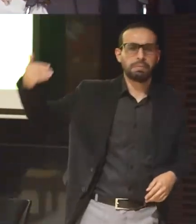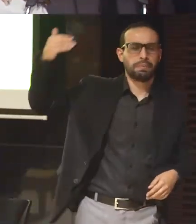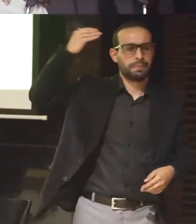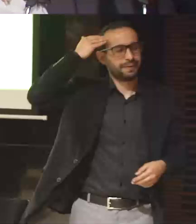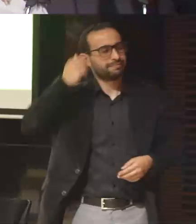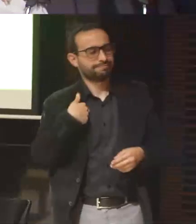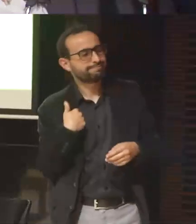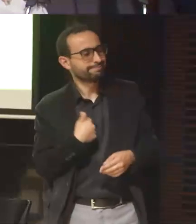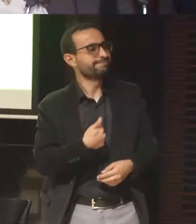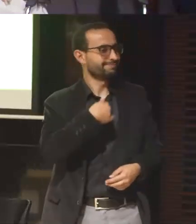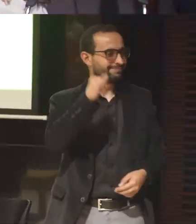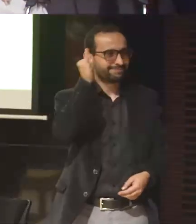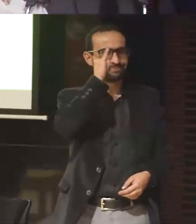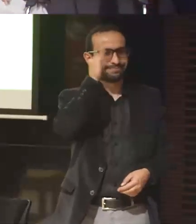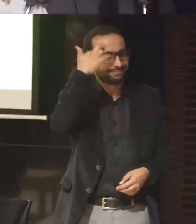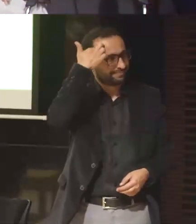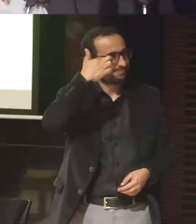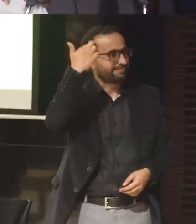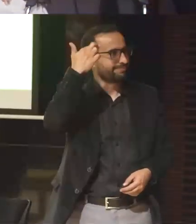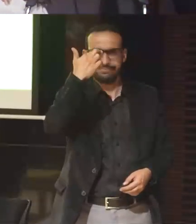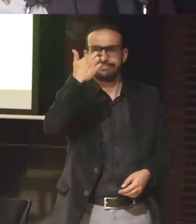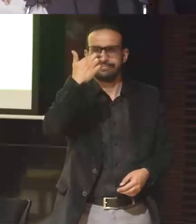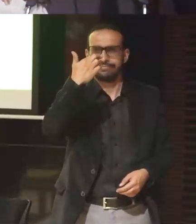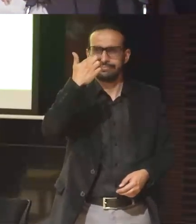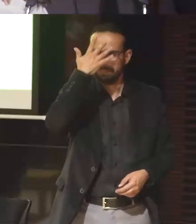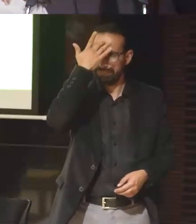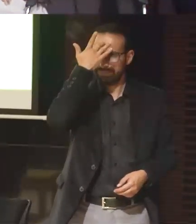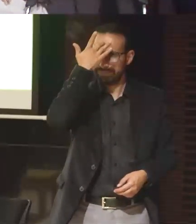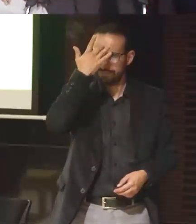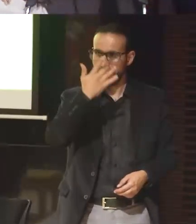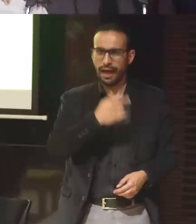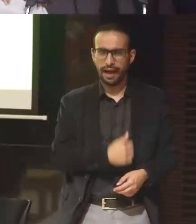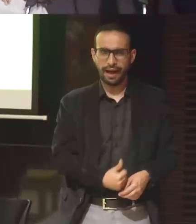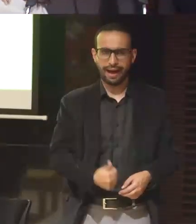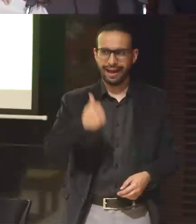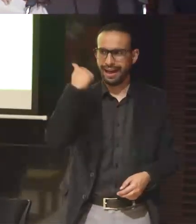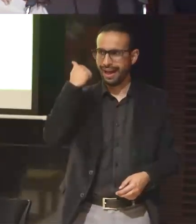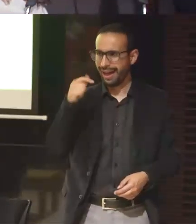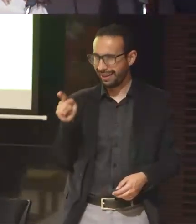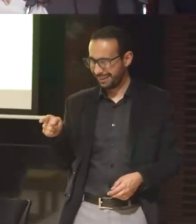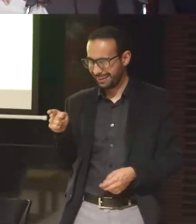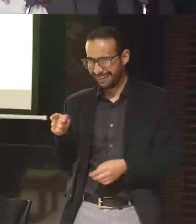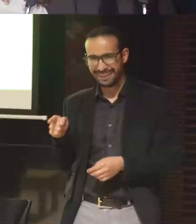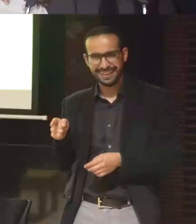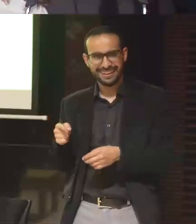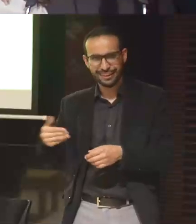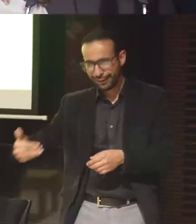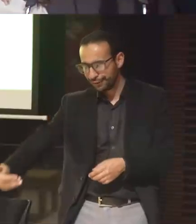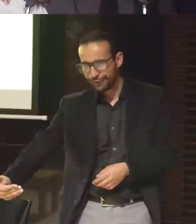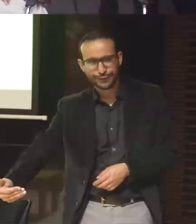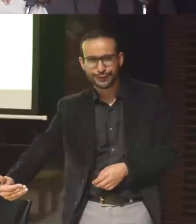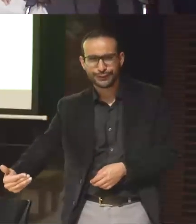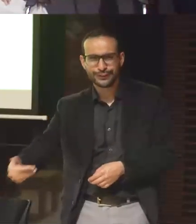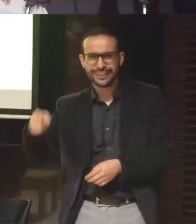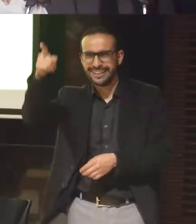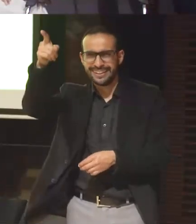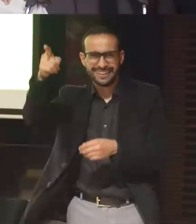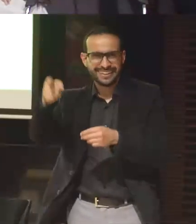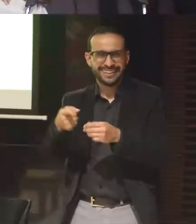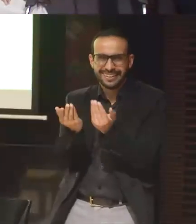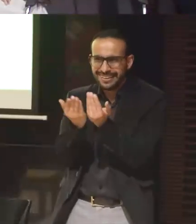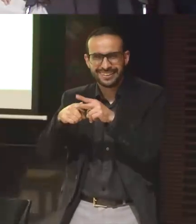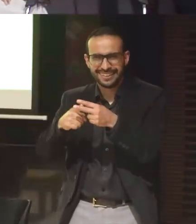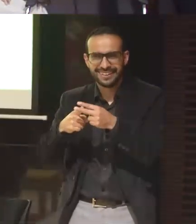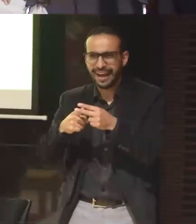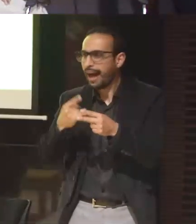revelador, y me parece que, digamos, es muy inspirador en las posiciones en las que estamos, con los desafíos que se